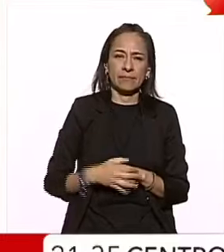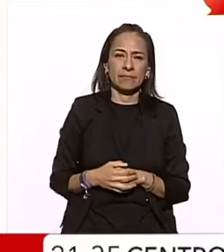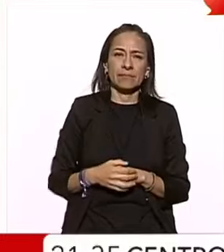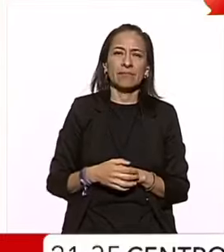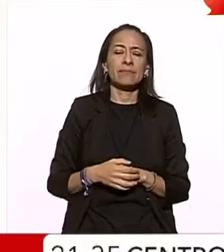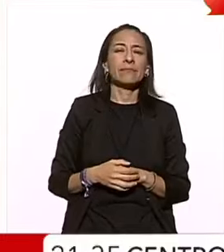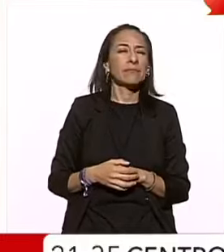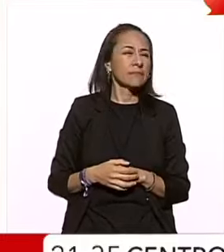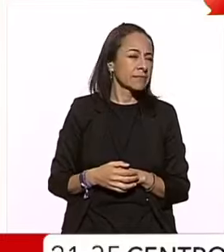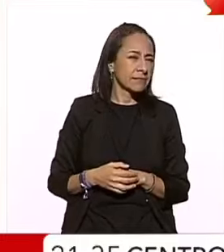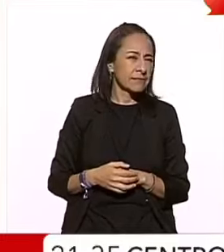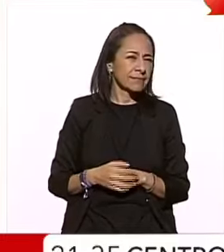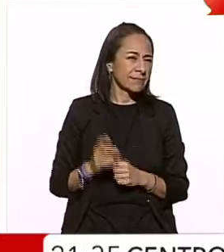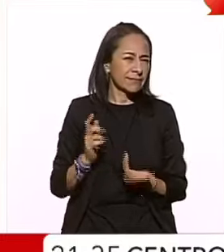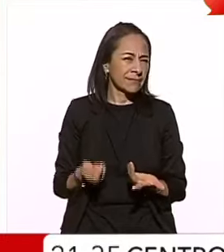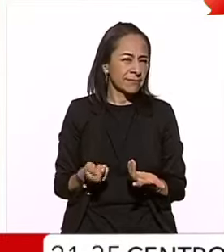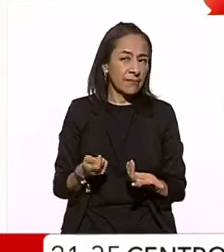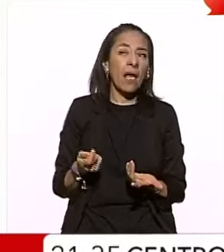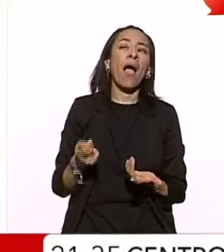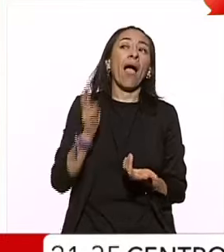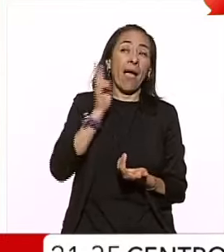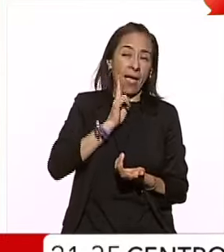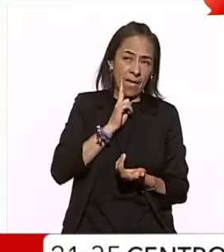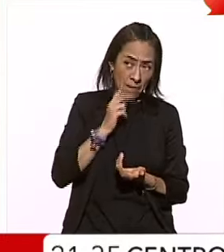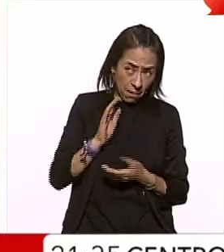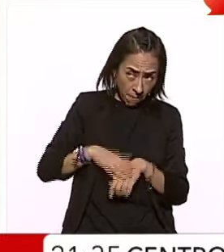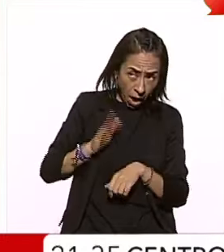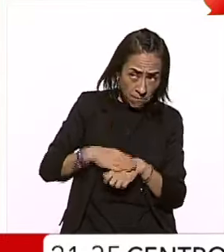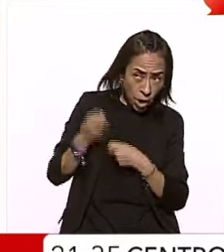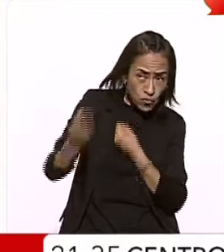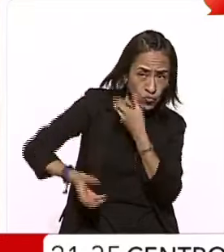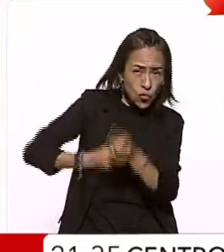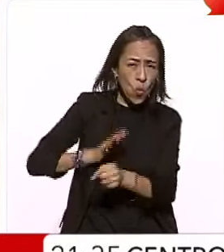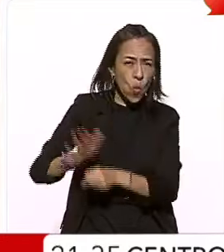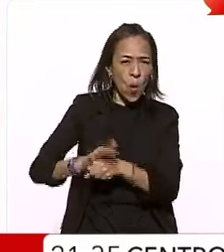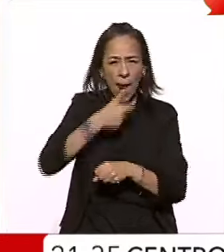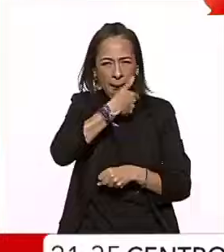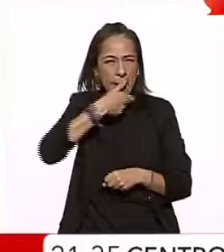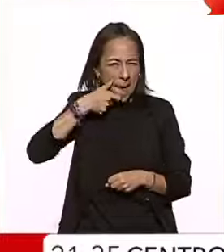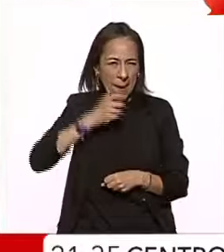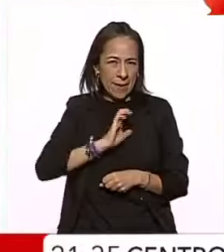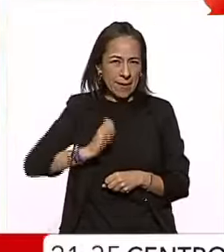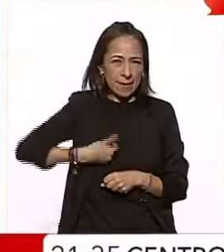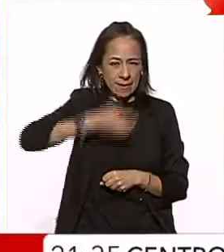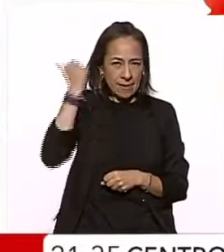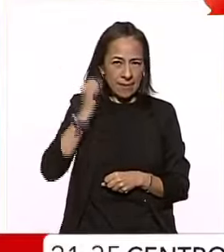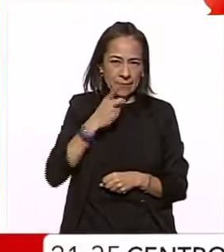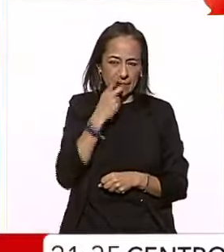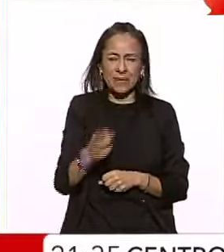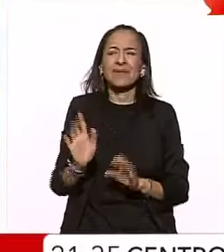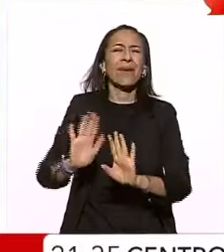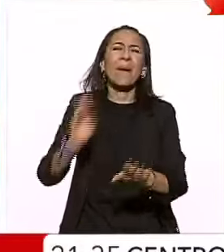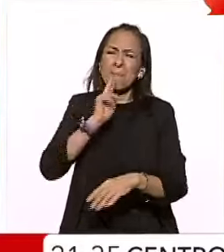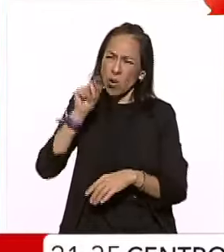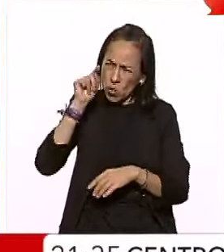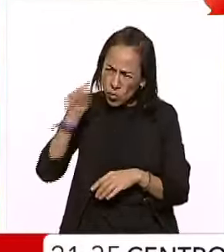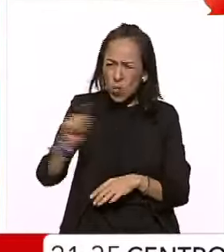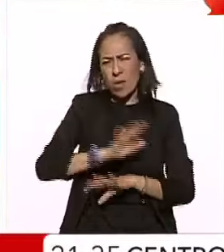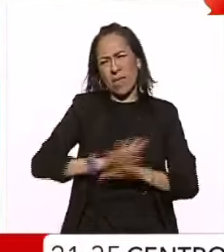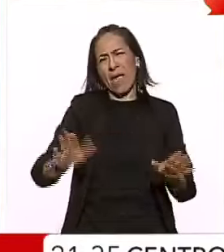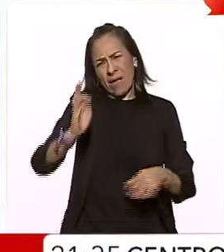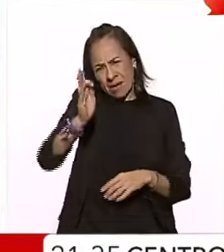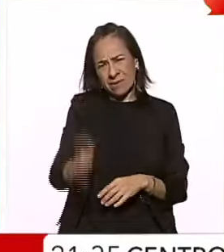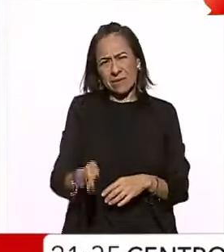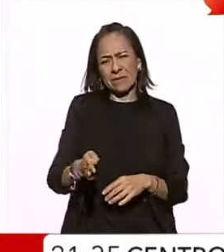Y del ¿De qué quieres un nieve? Jorge Álvarez Maínez, candidato de Movimiento Ciudadano, pasó al di que vas en tercer lugar sin decir que vas